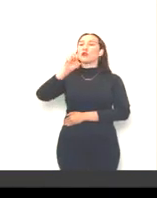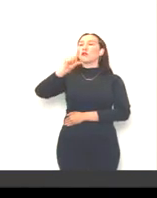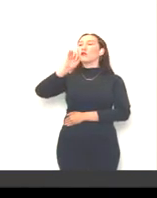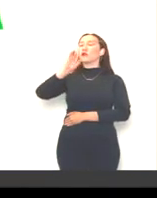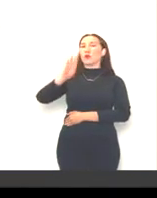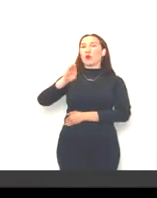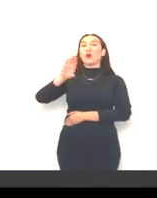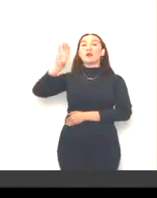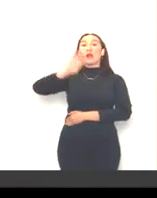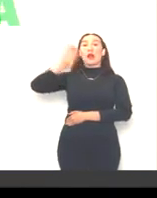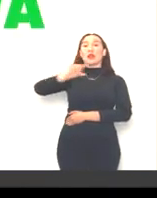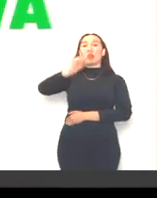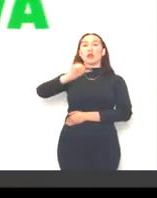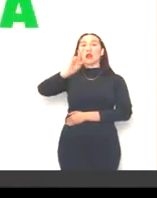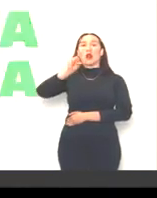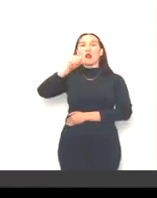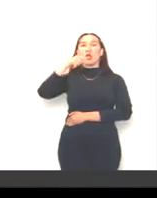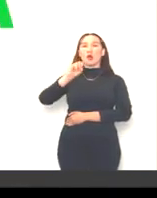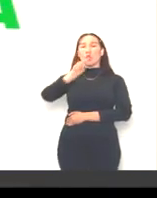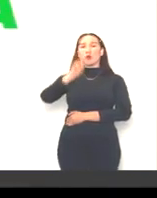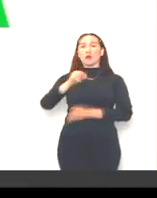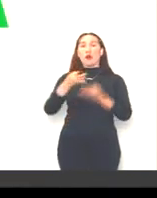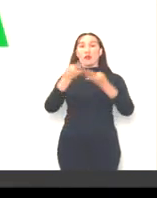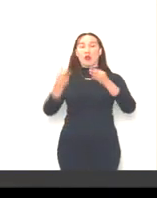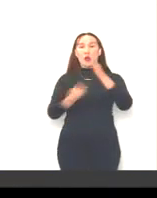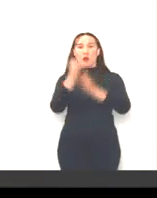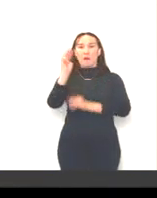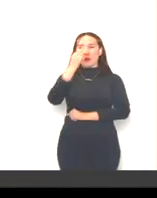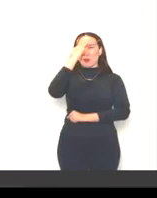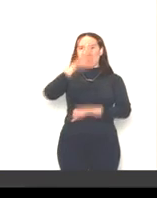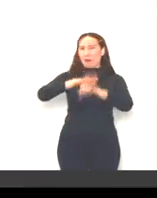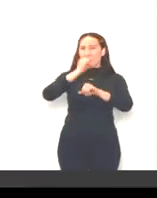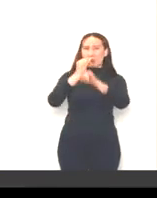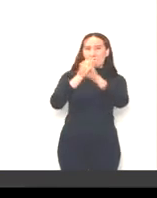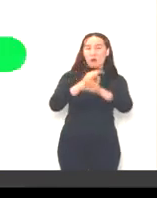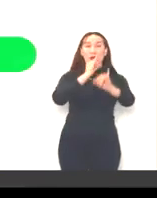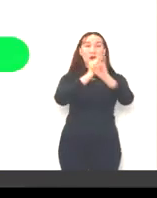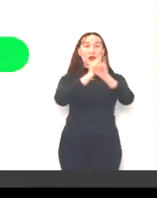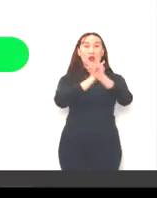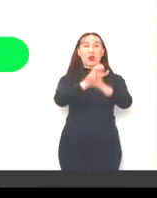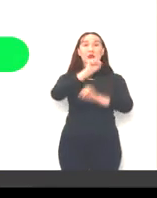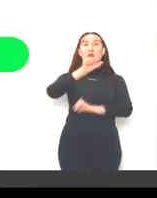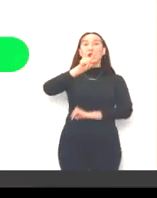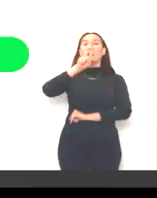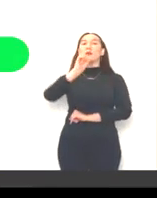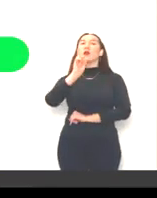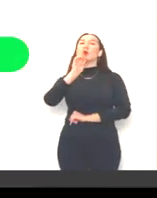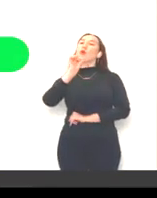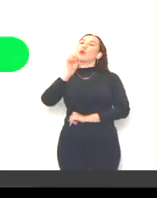Salinas, Zaragoza, Tierra Nueva y Matehuala. Para más información visita nuestra página oficial